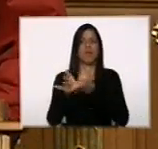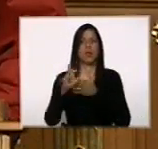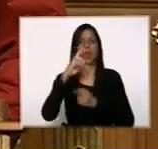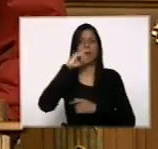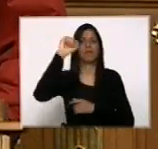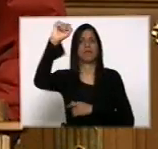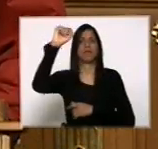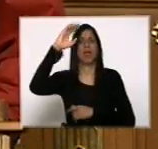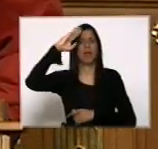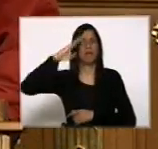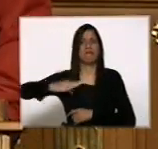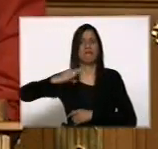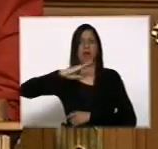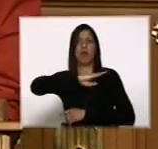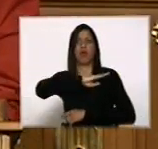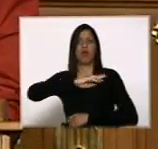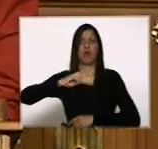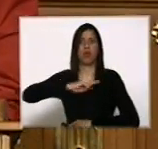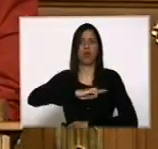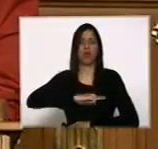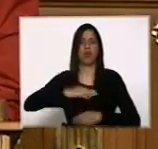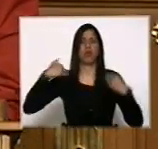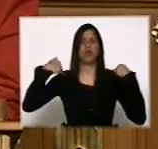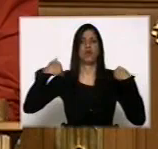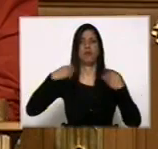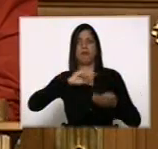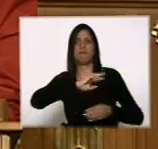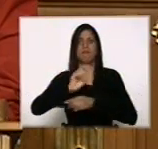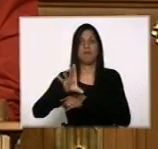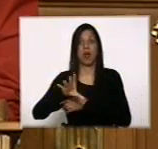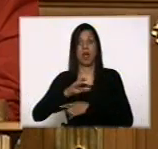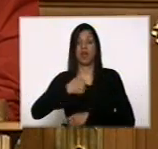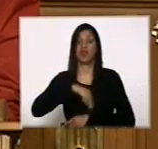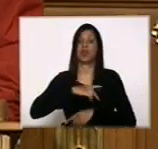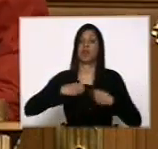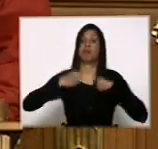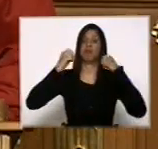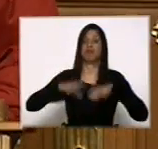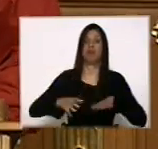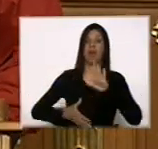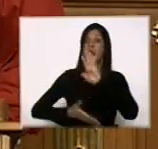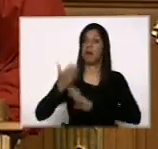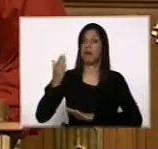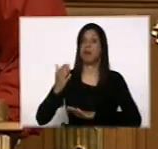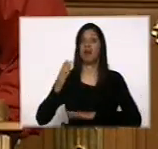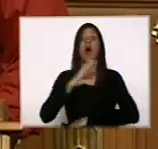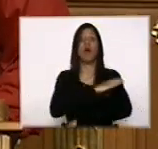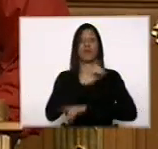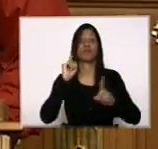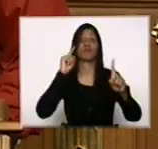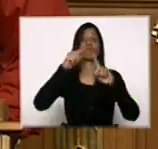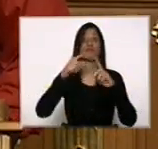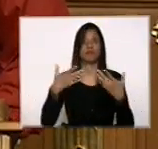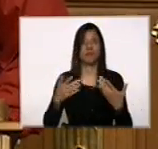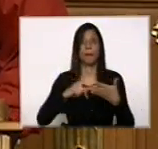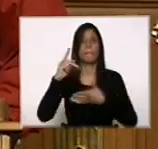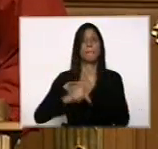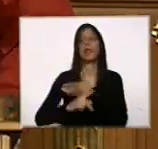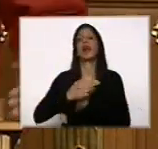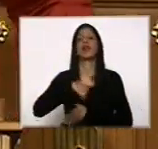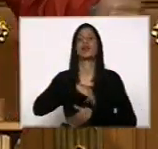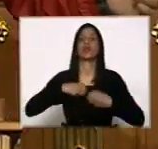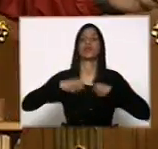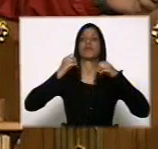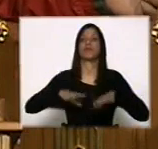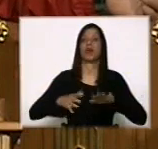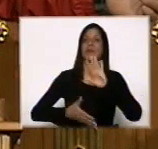ellos, con la revolución. Que nosotros capitulemos, que nosotros nos rindamos, que le demos espacio para